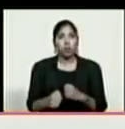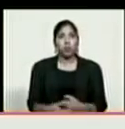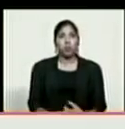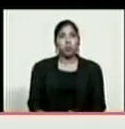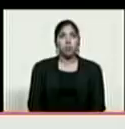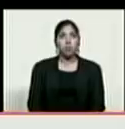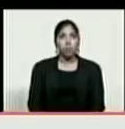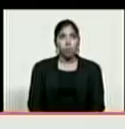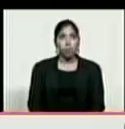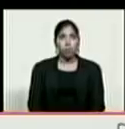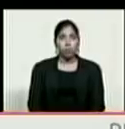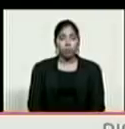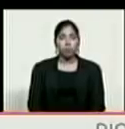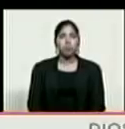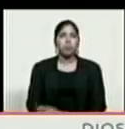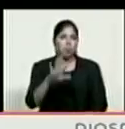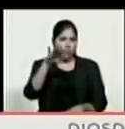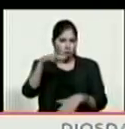Y una última reflexión,